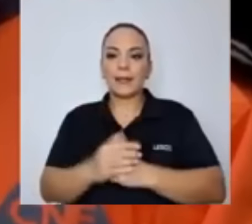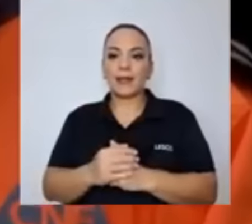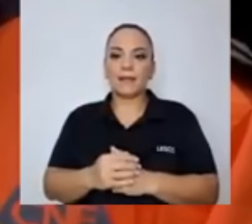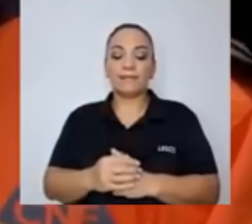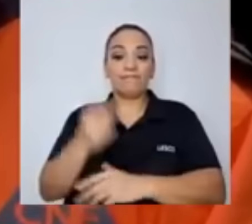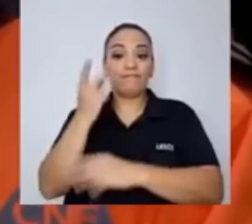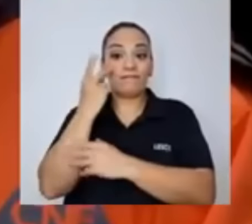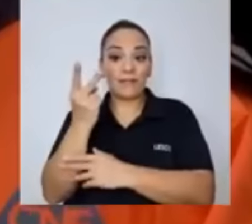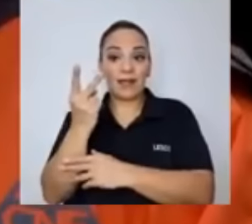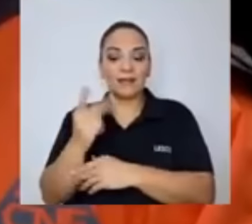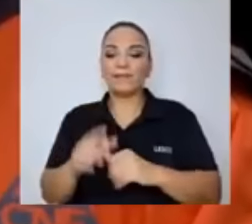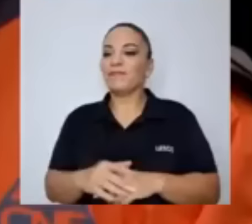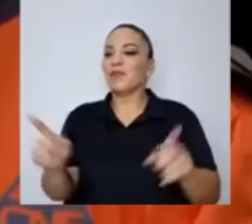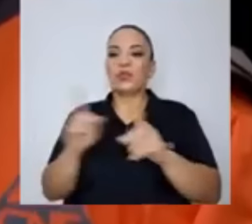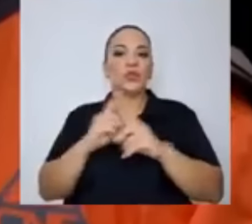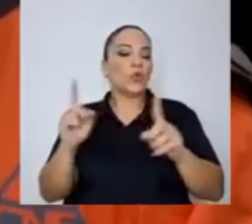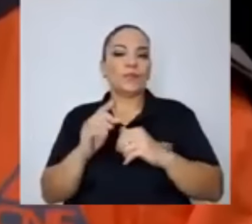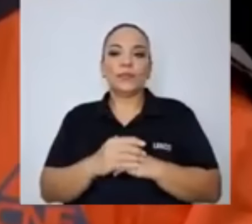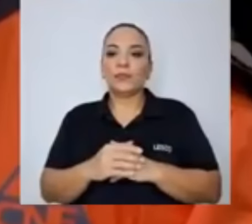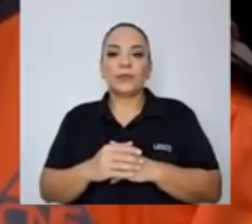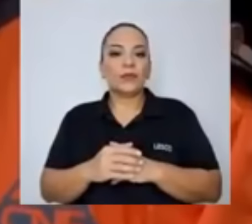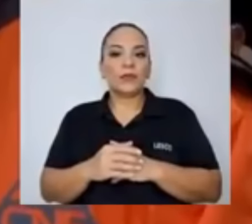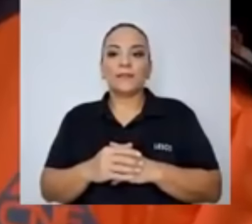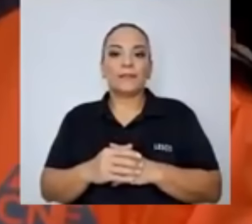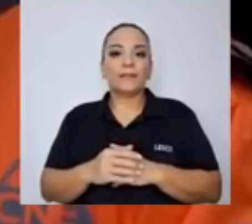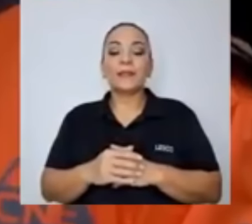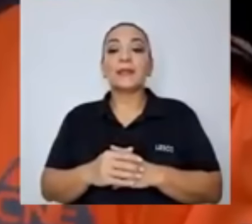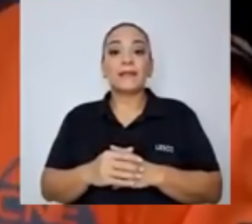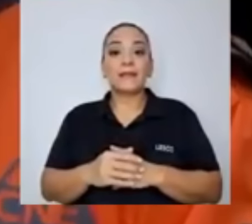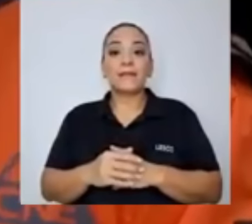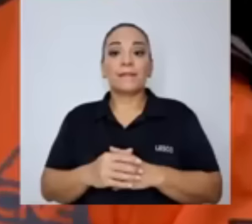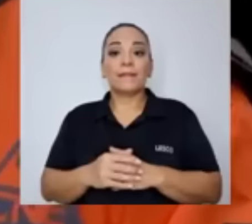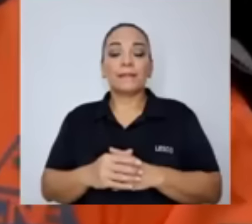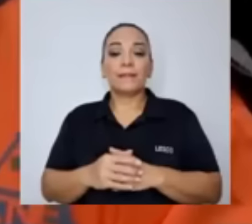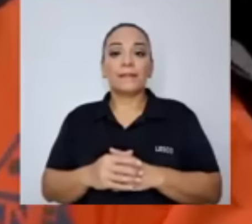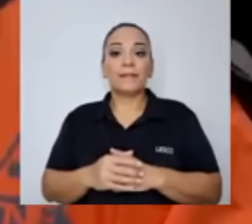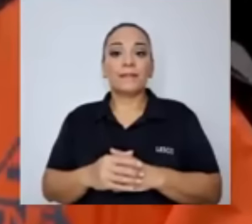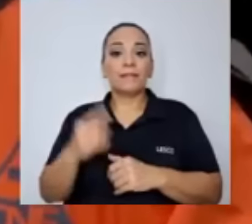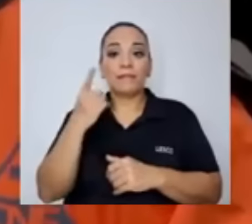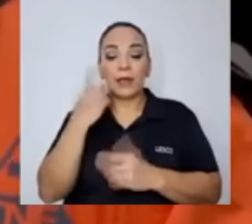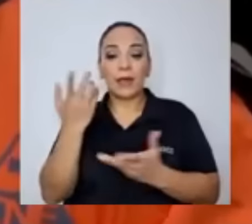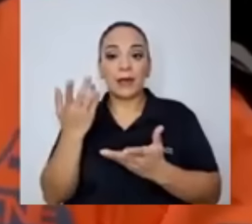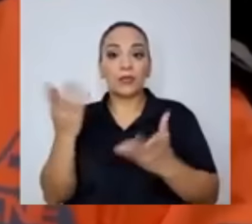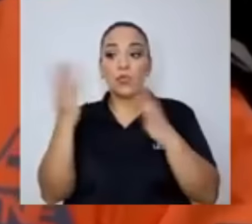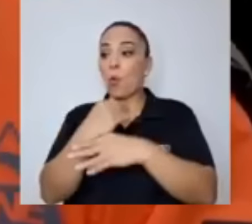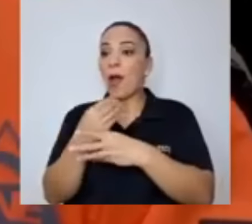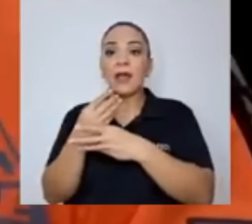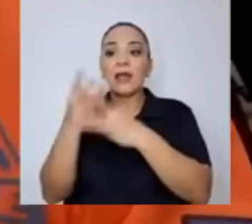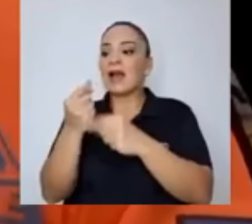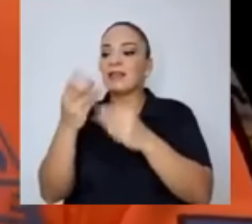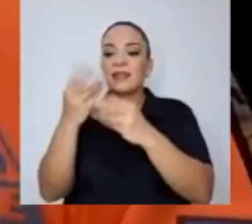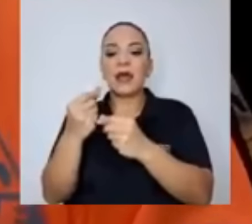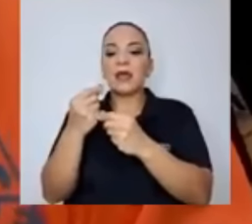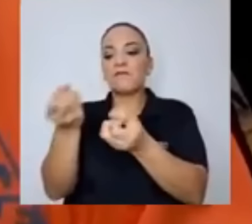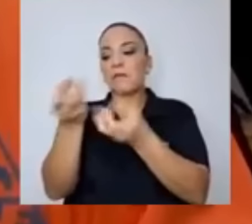Vea, no hay cantidad de reportes que un mandatario pueda leer que